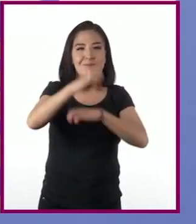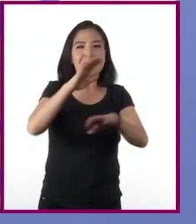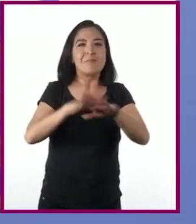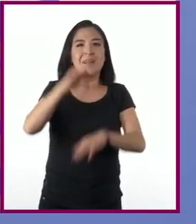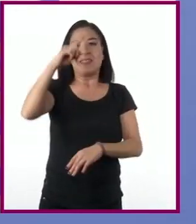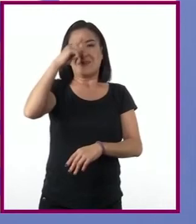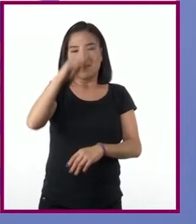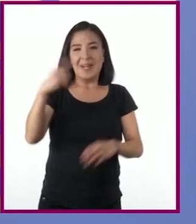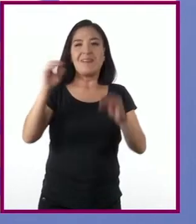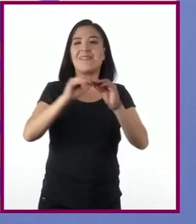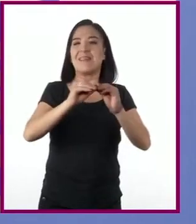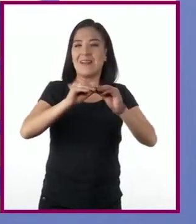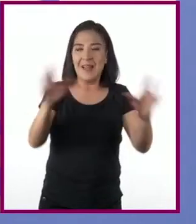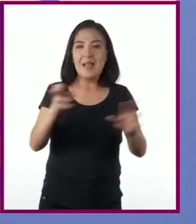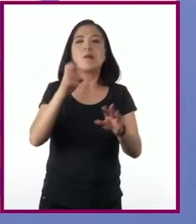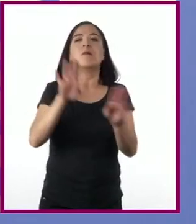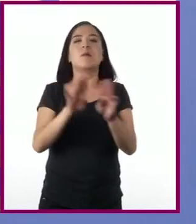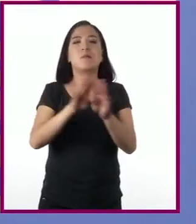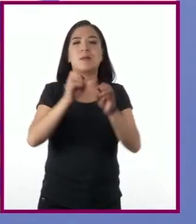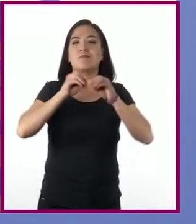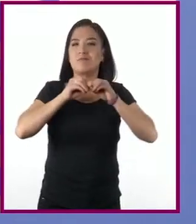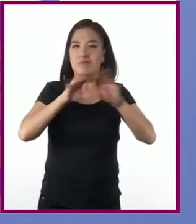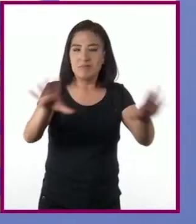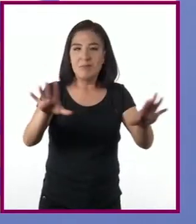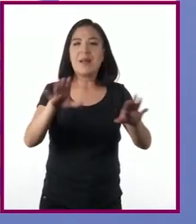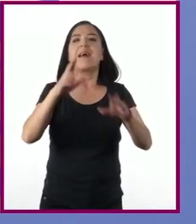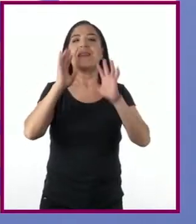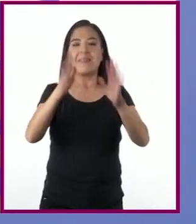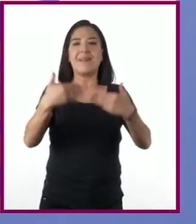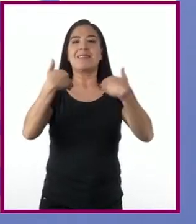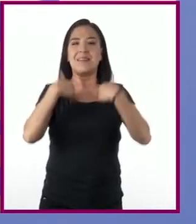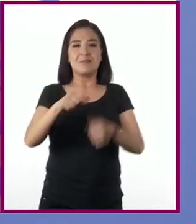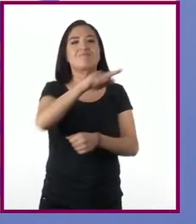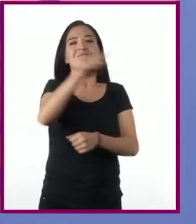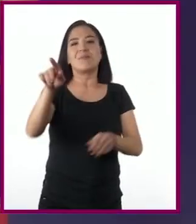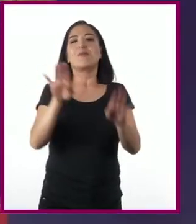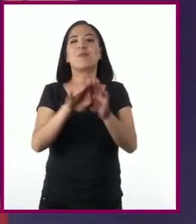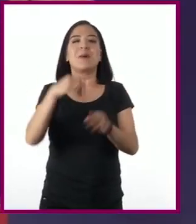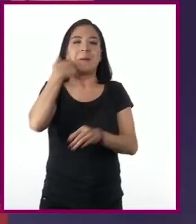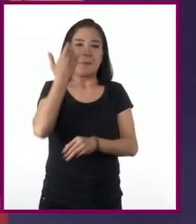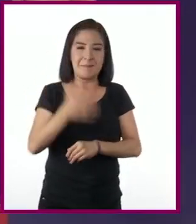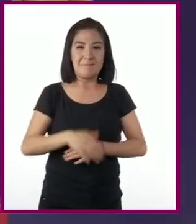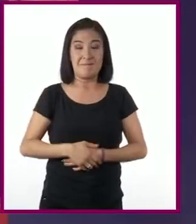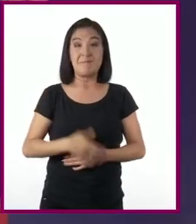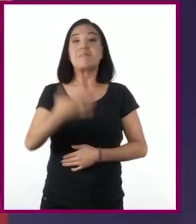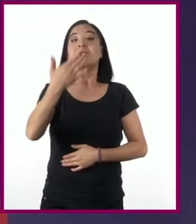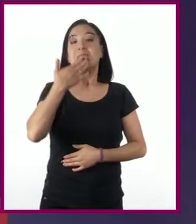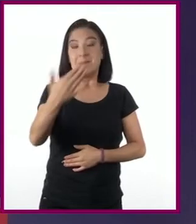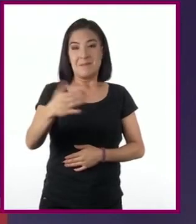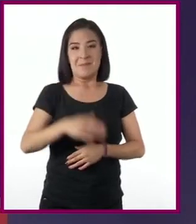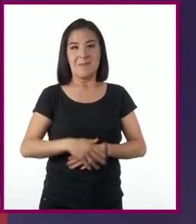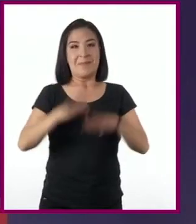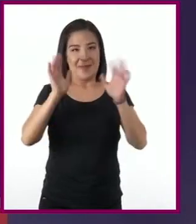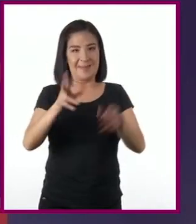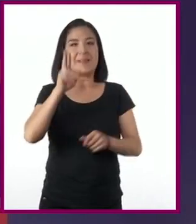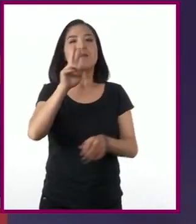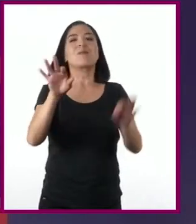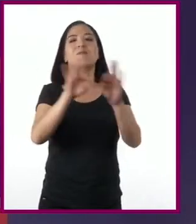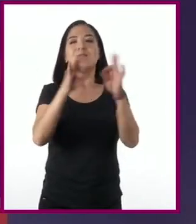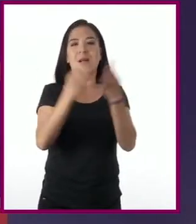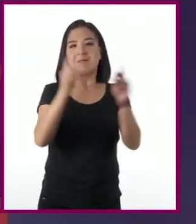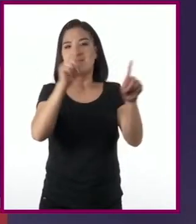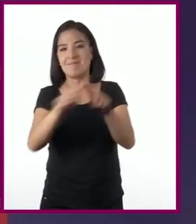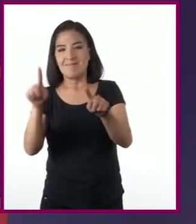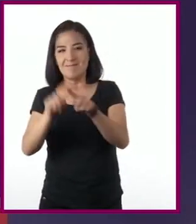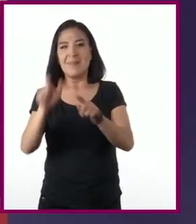más clara y transmitir el mensaje justo y como ustedes lo deseen. Muy bien, ya vimos varias formas de